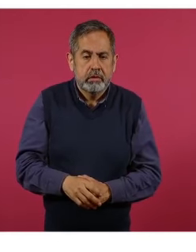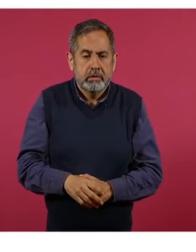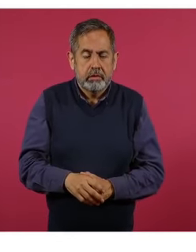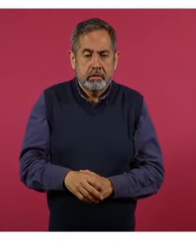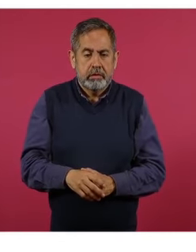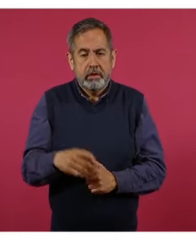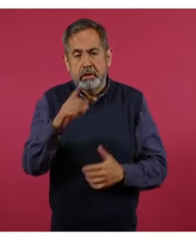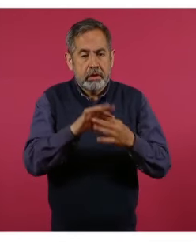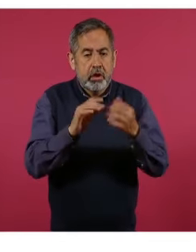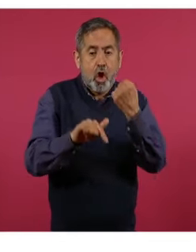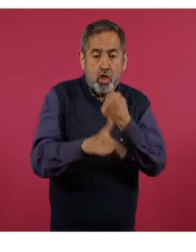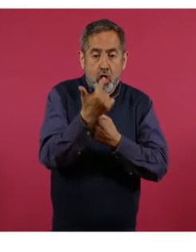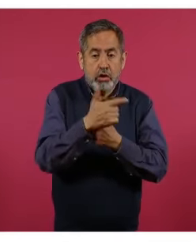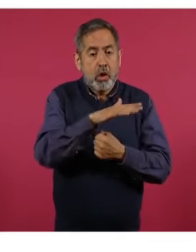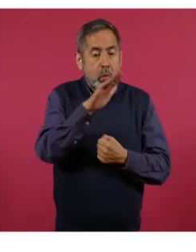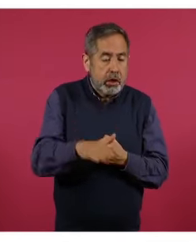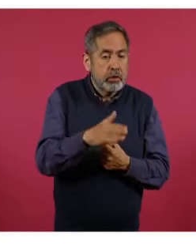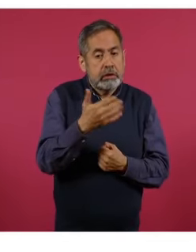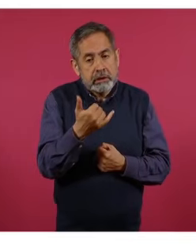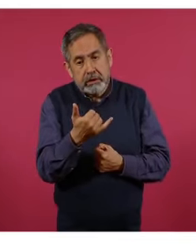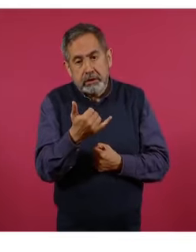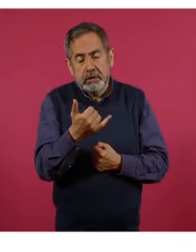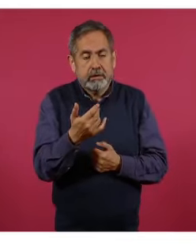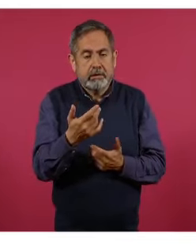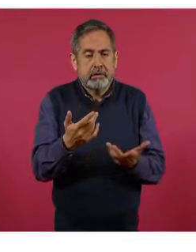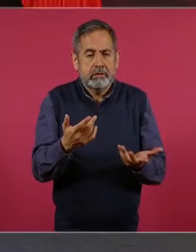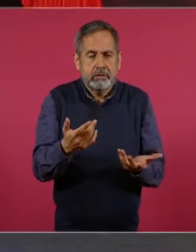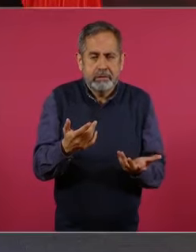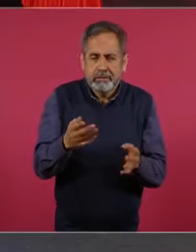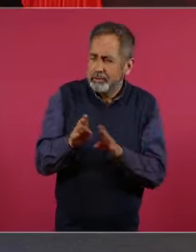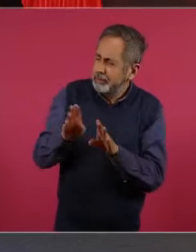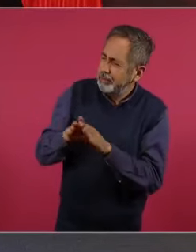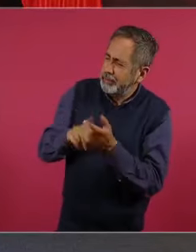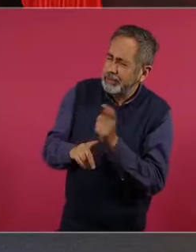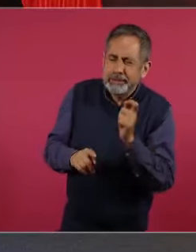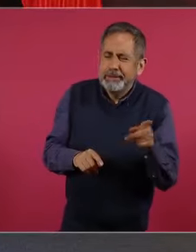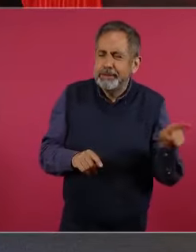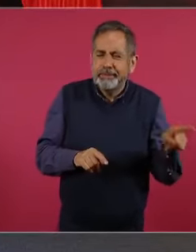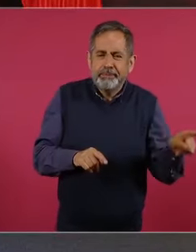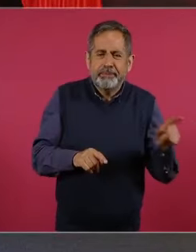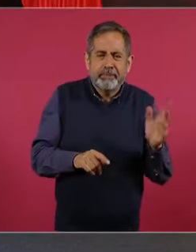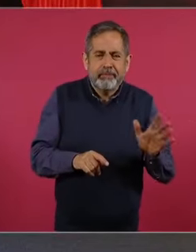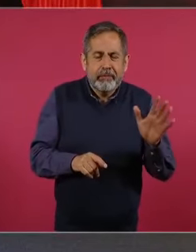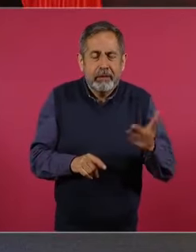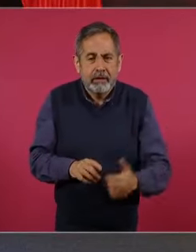y acá dicen 12 muertos y es, o sea, como que estamos